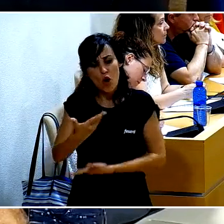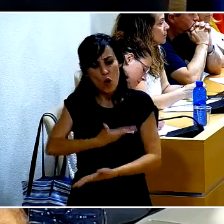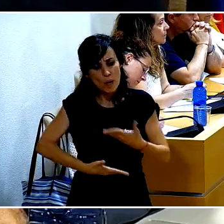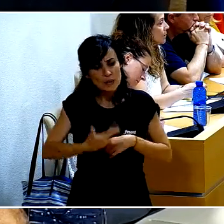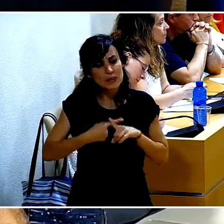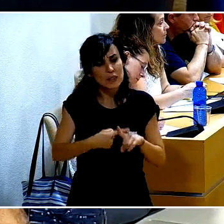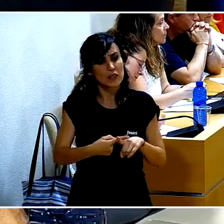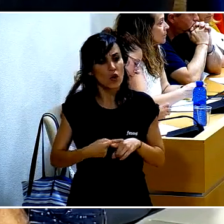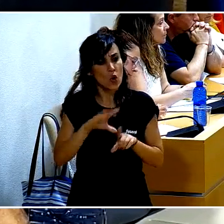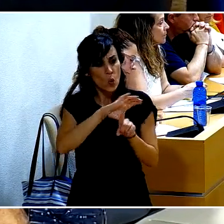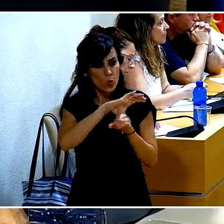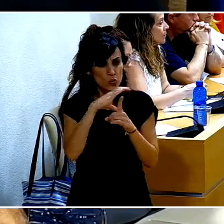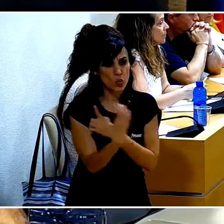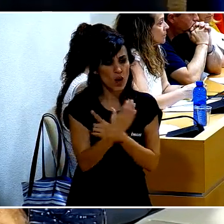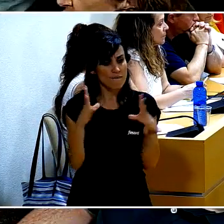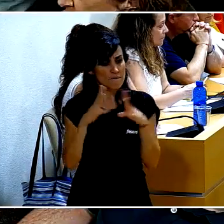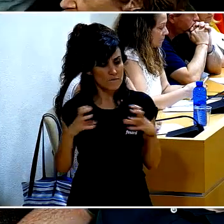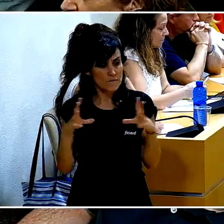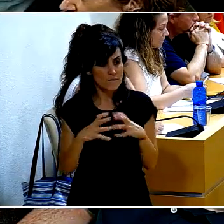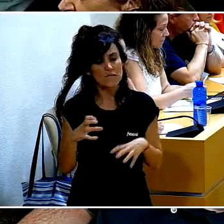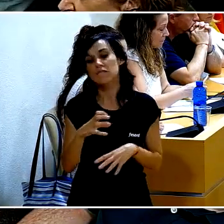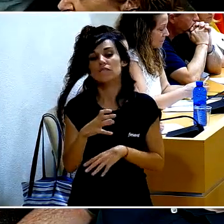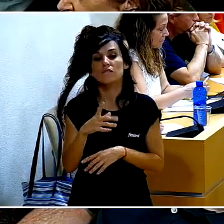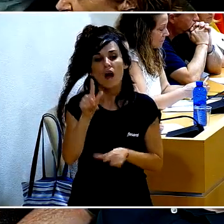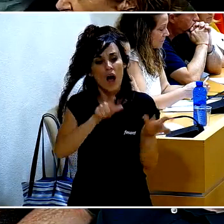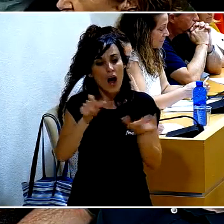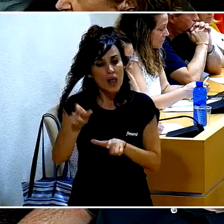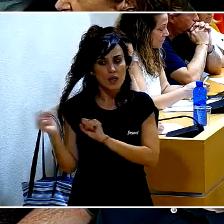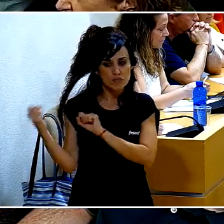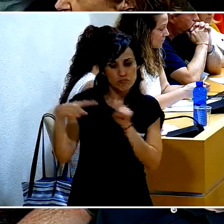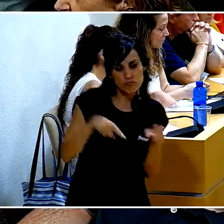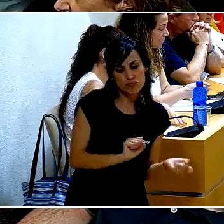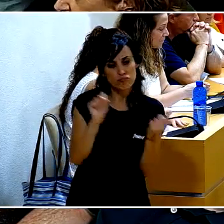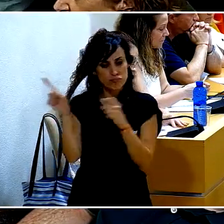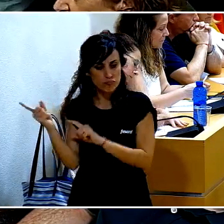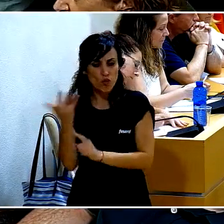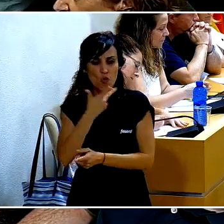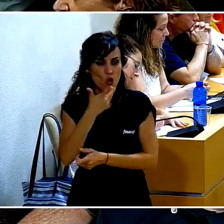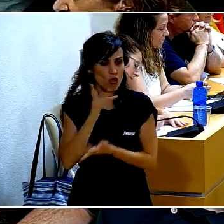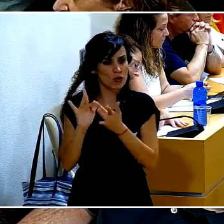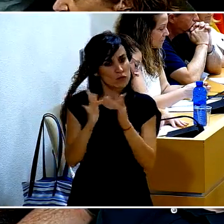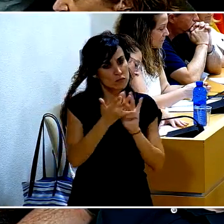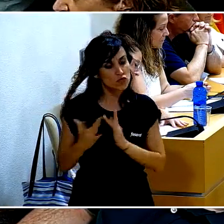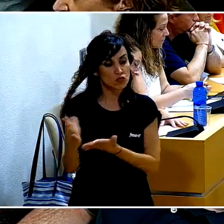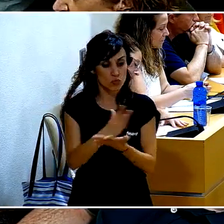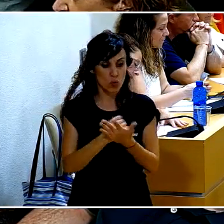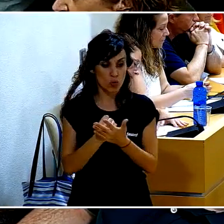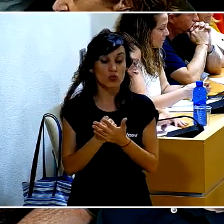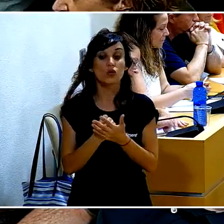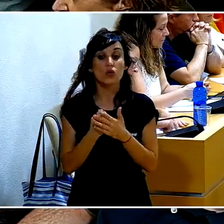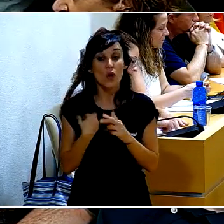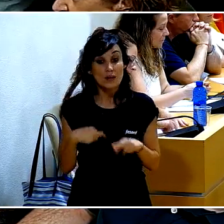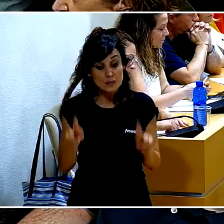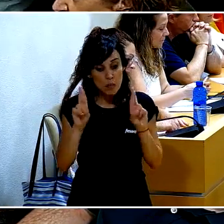de compartir ilusiones, de compartir gentes que vengan, que nos conozcamos mutuamente, y espero que